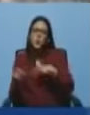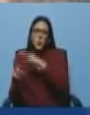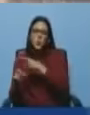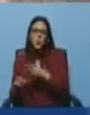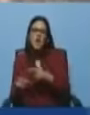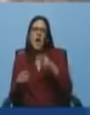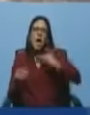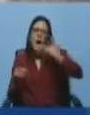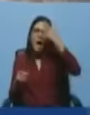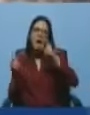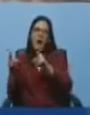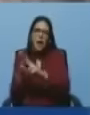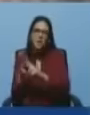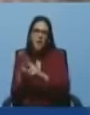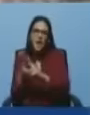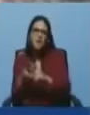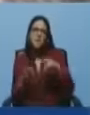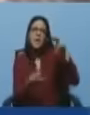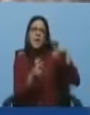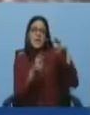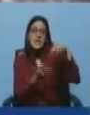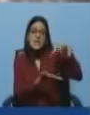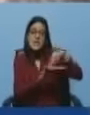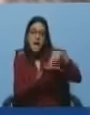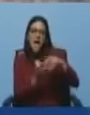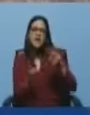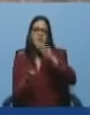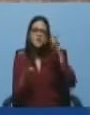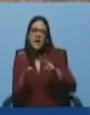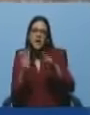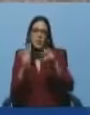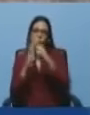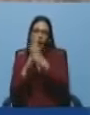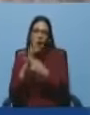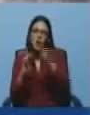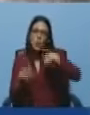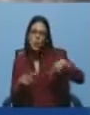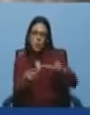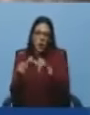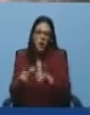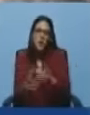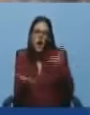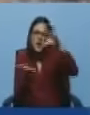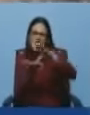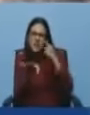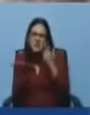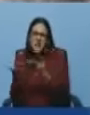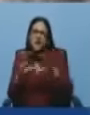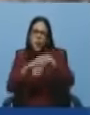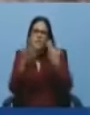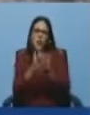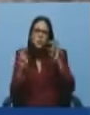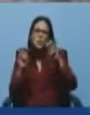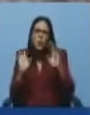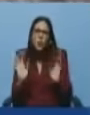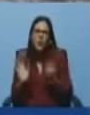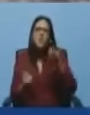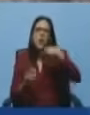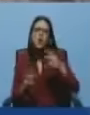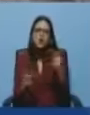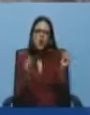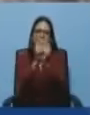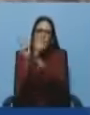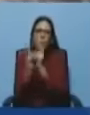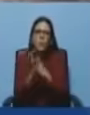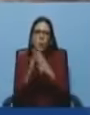Arabia Saudita, Irán y Venezuela. Ya en este espacio, que es el epicentro del mundo nuevo, ya nos hemos